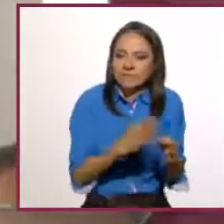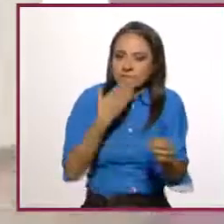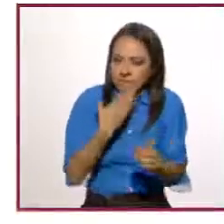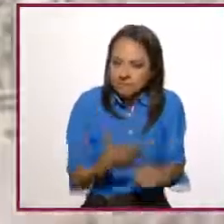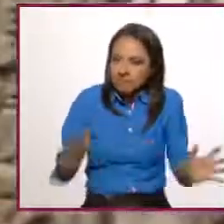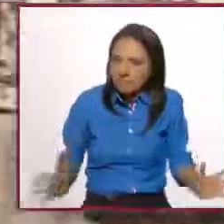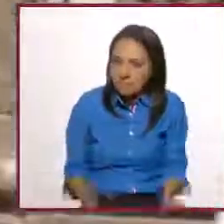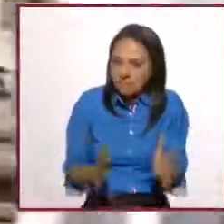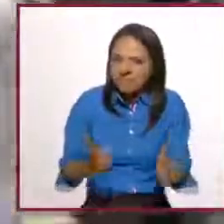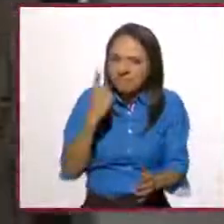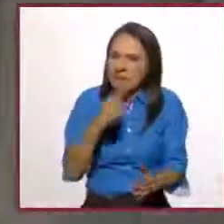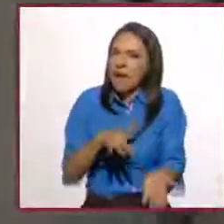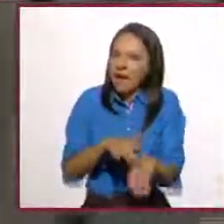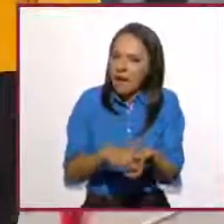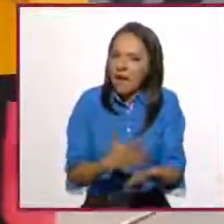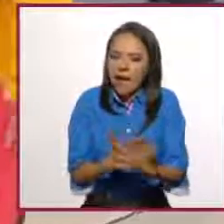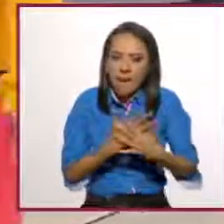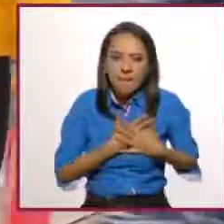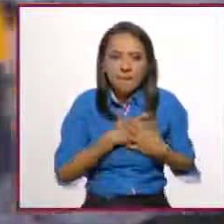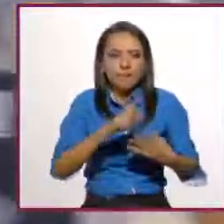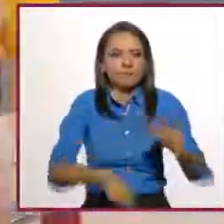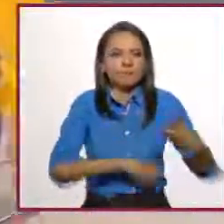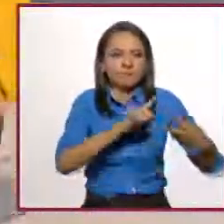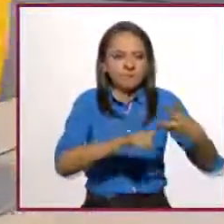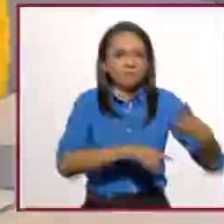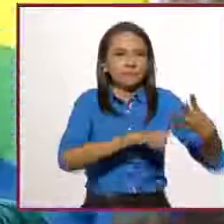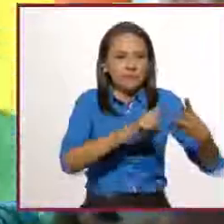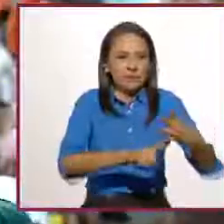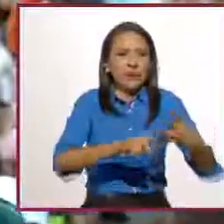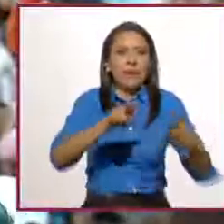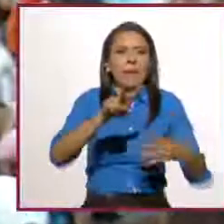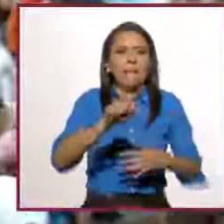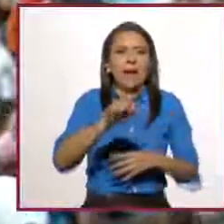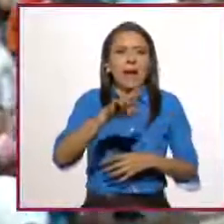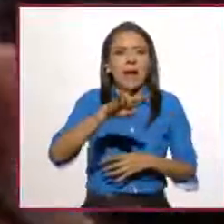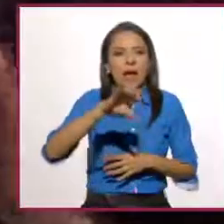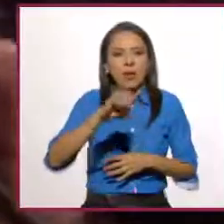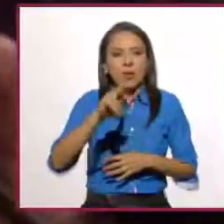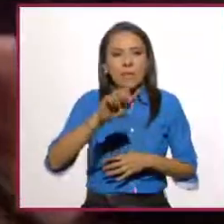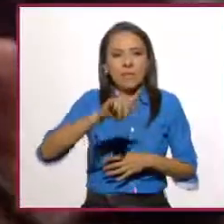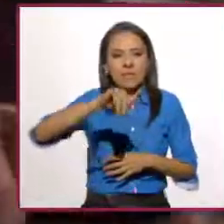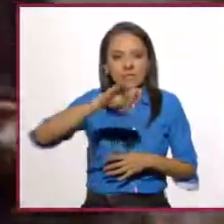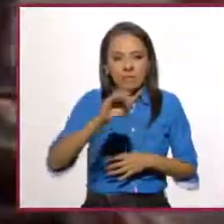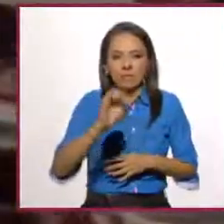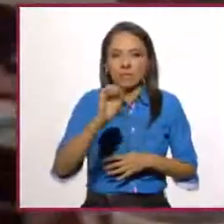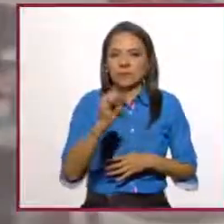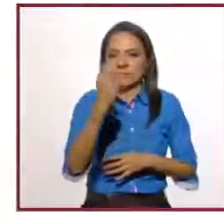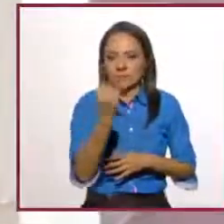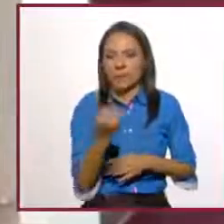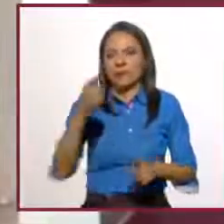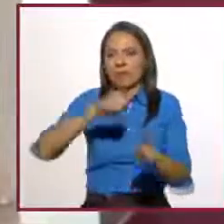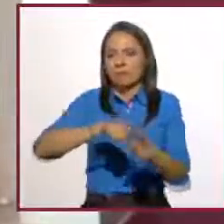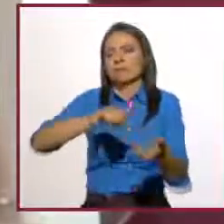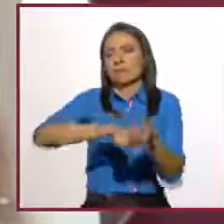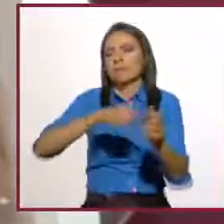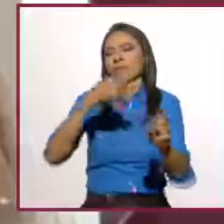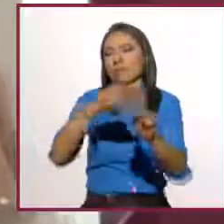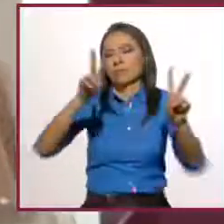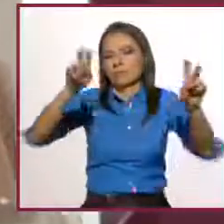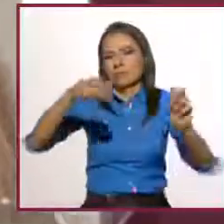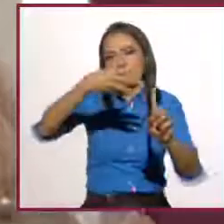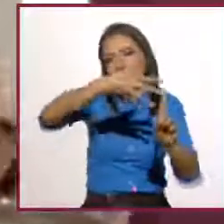el amor. En Variopinto 69 se abordarán temáticas en torno a la diversidad sexual y de género. Queremos hacer